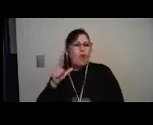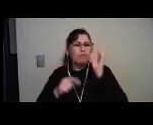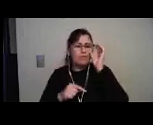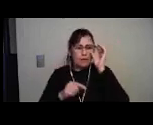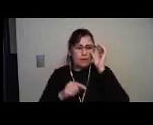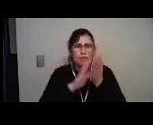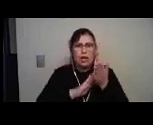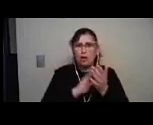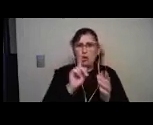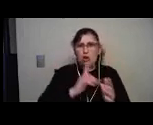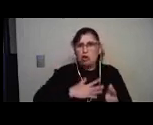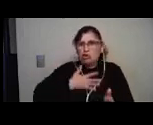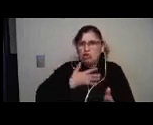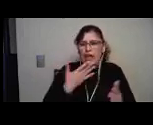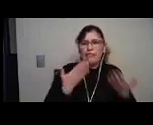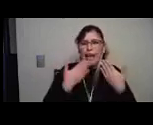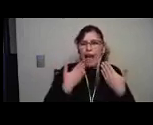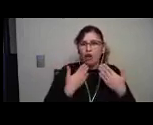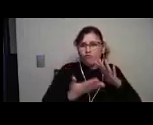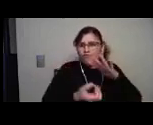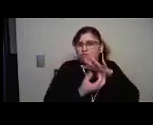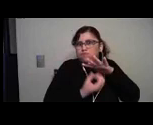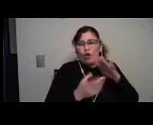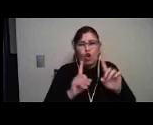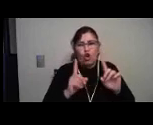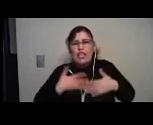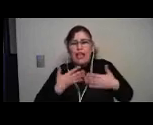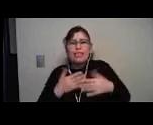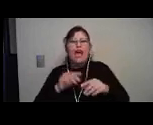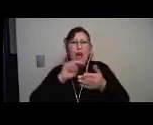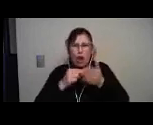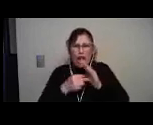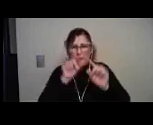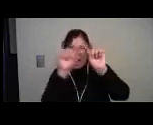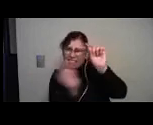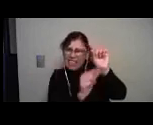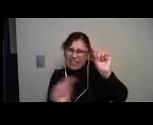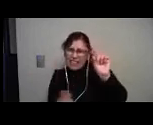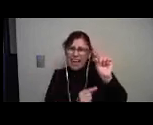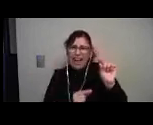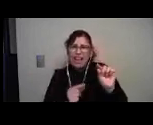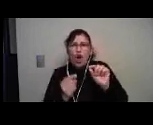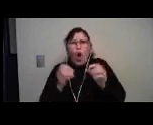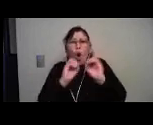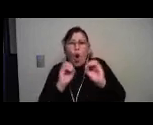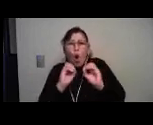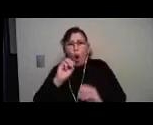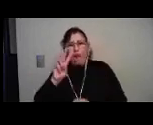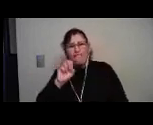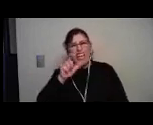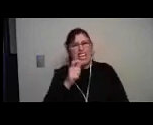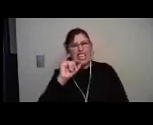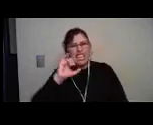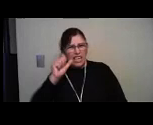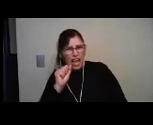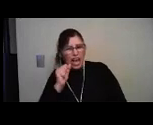calor, alteraciones en la sudoración, ¿ya? Problemas intestinales, de vejiga o del sistema digestivo, cambio en la presión arterial, mareo, aturdimiento,